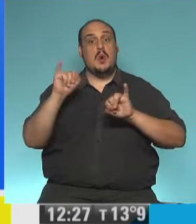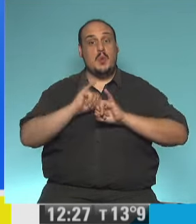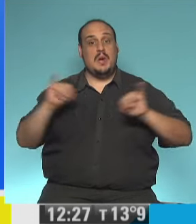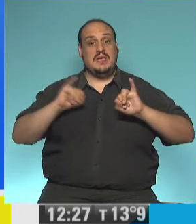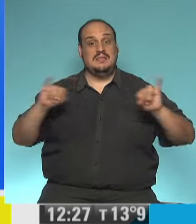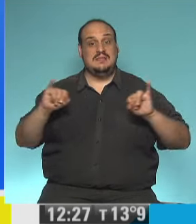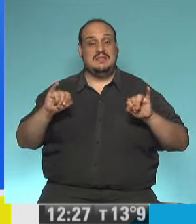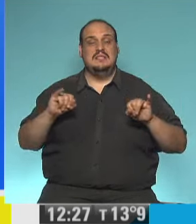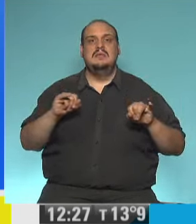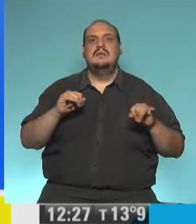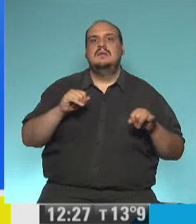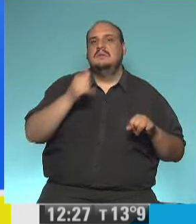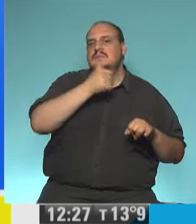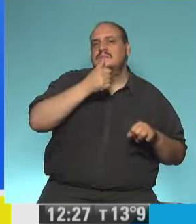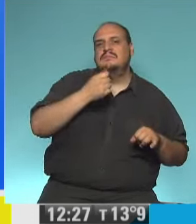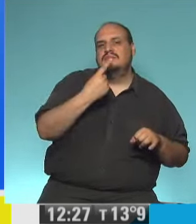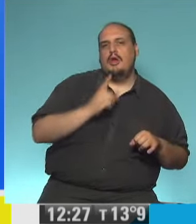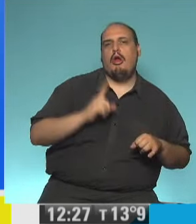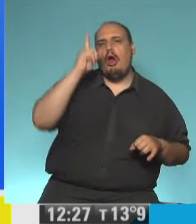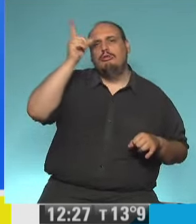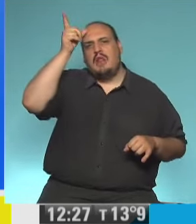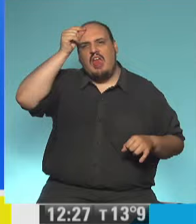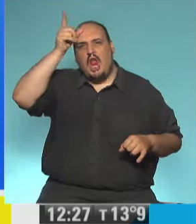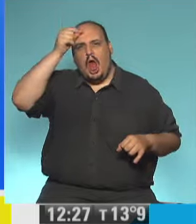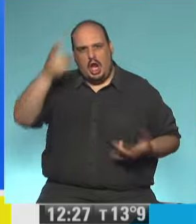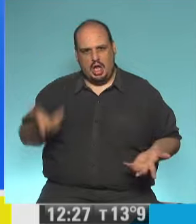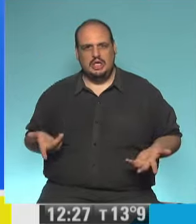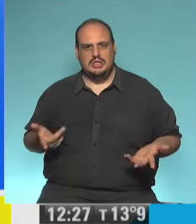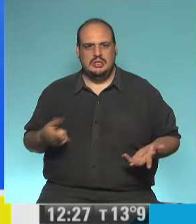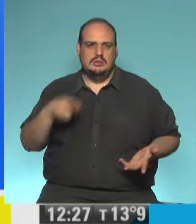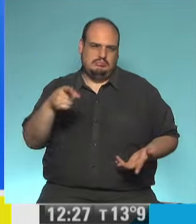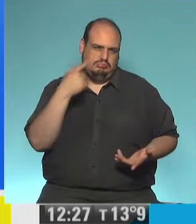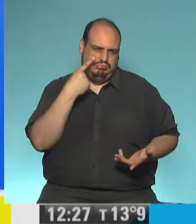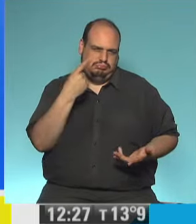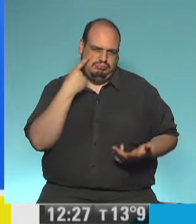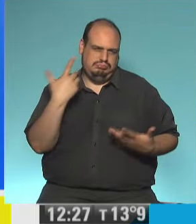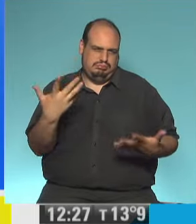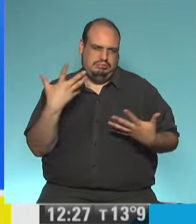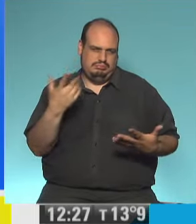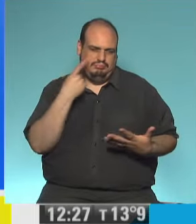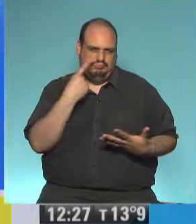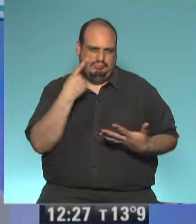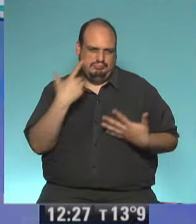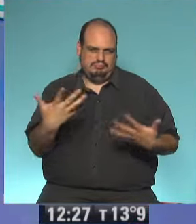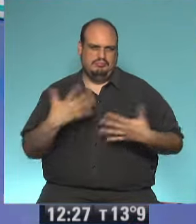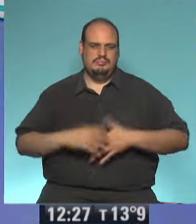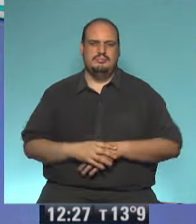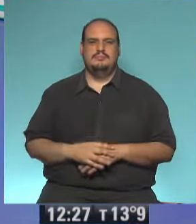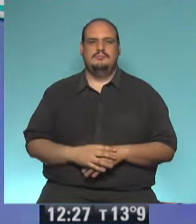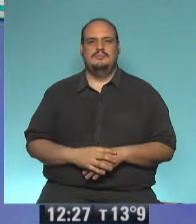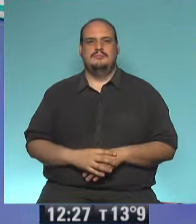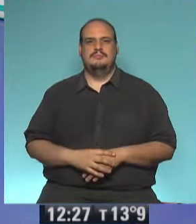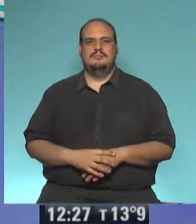de un calmante para el dolor de cabeza. Sí, yo lo compro, Esta es conocidísima. Esta es muy conocida, acá la tenemos. ¿No?